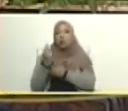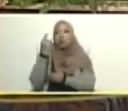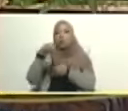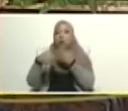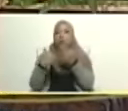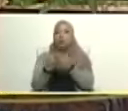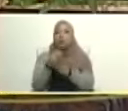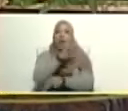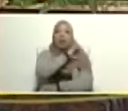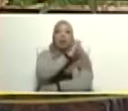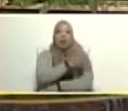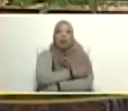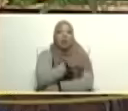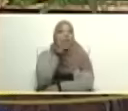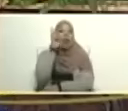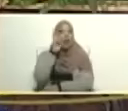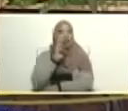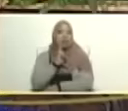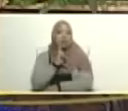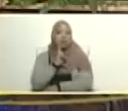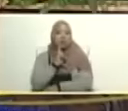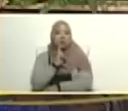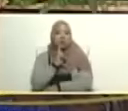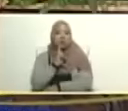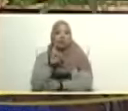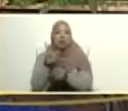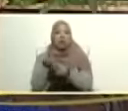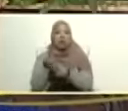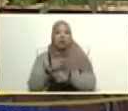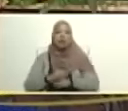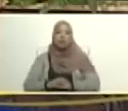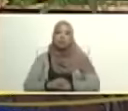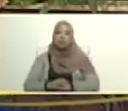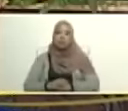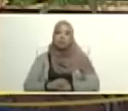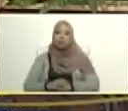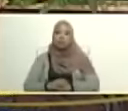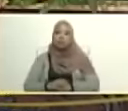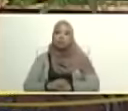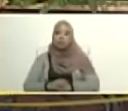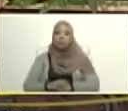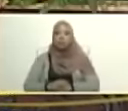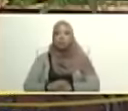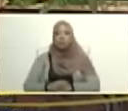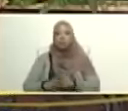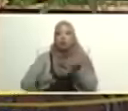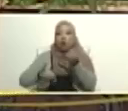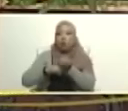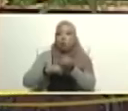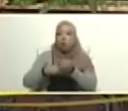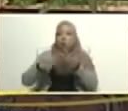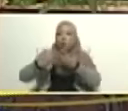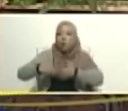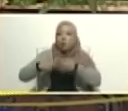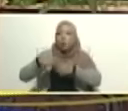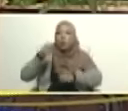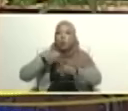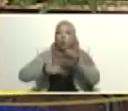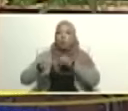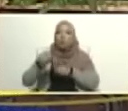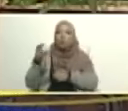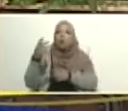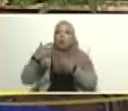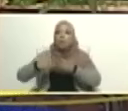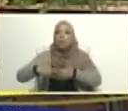las energías limpias a través del gas. Es muy probable que Ecopetrol se vuelva socia de